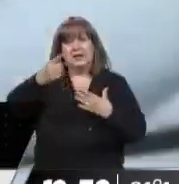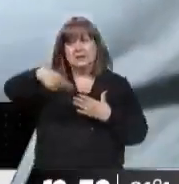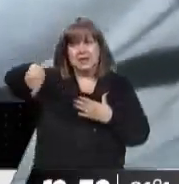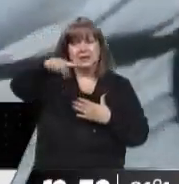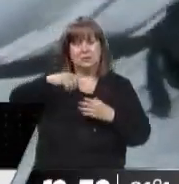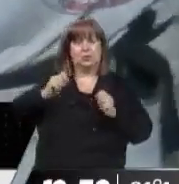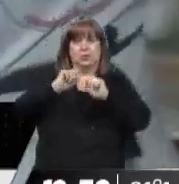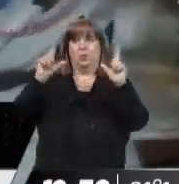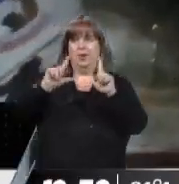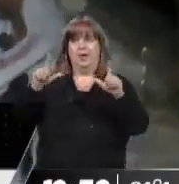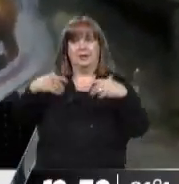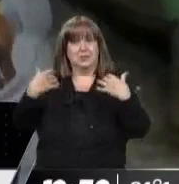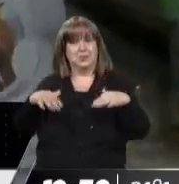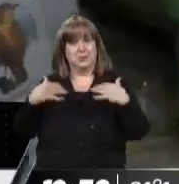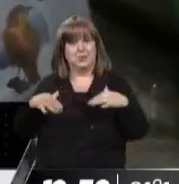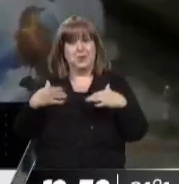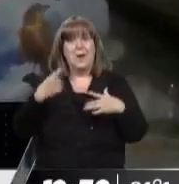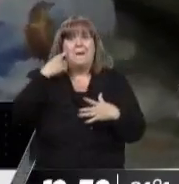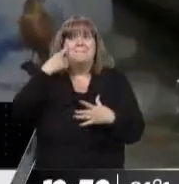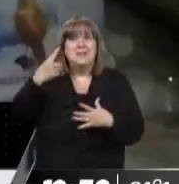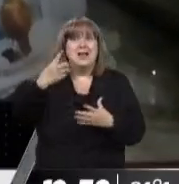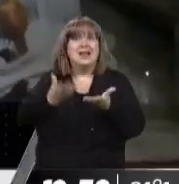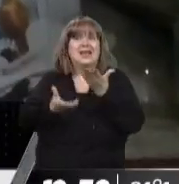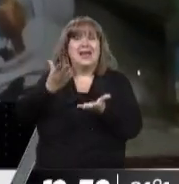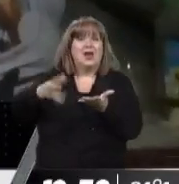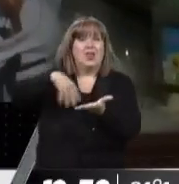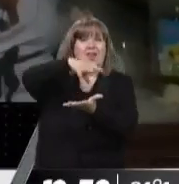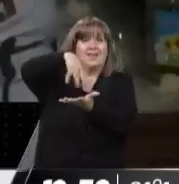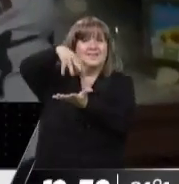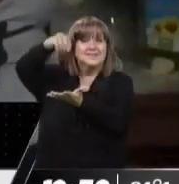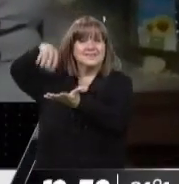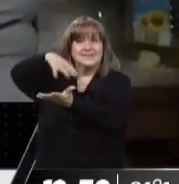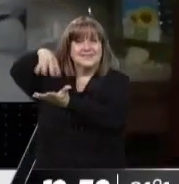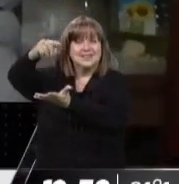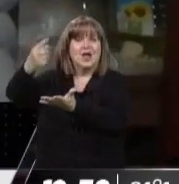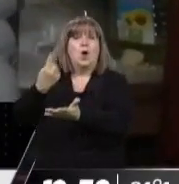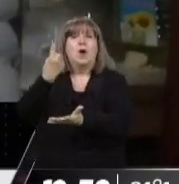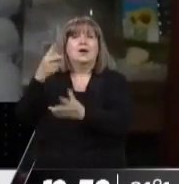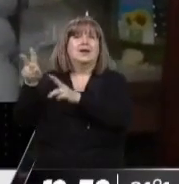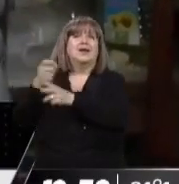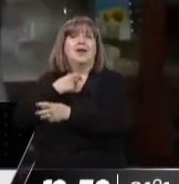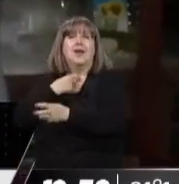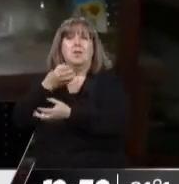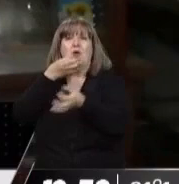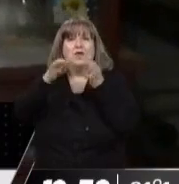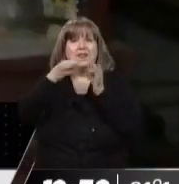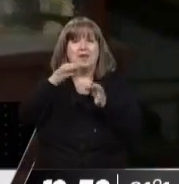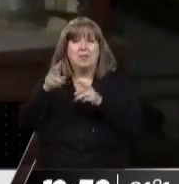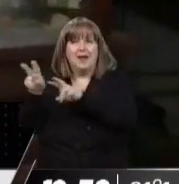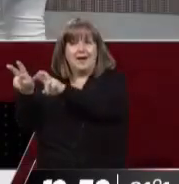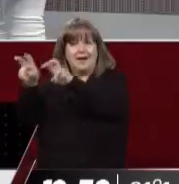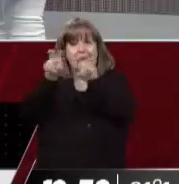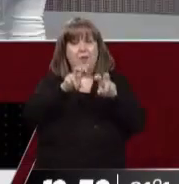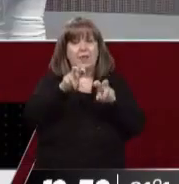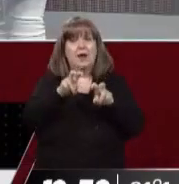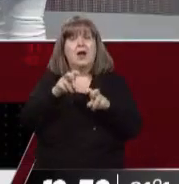tan sorprendidos como ustedes de aquel lado. 1000 kilos de tallarines, 1 millón de pesos en tallarines para ayudar en la operación de